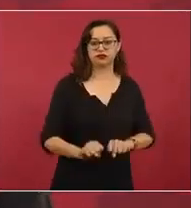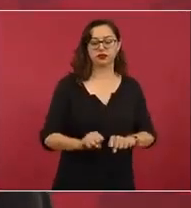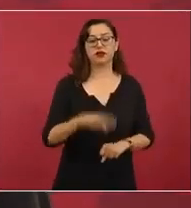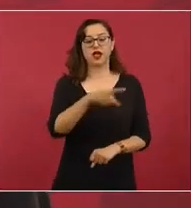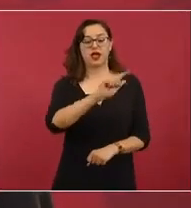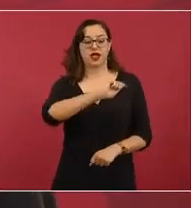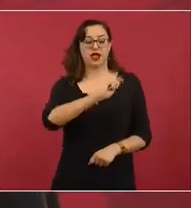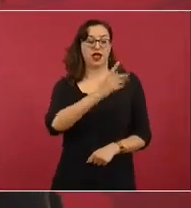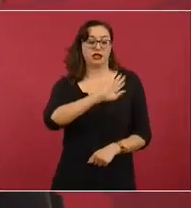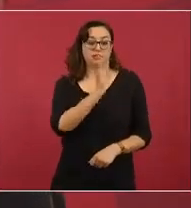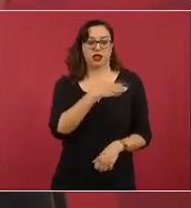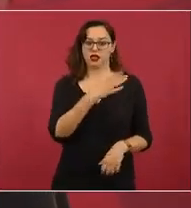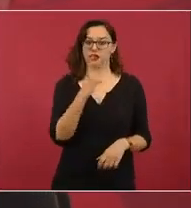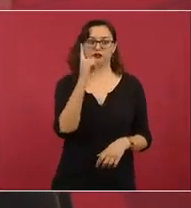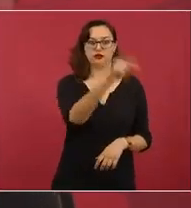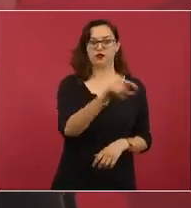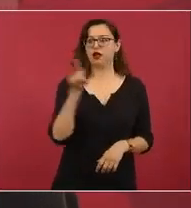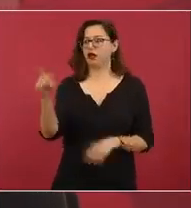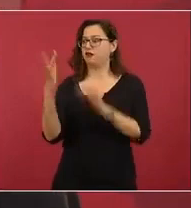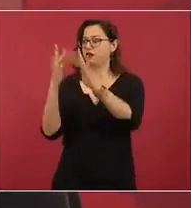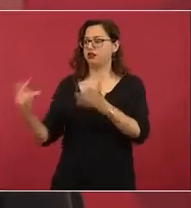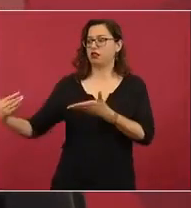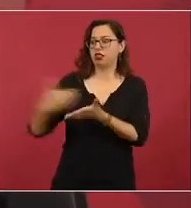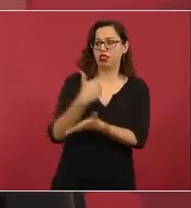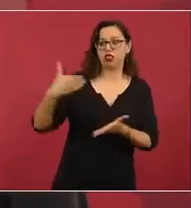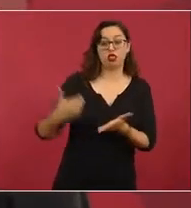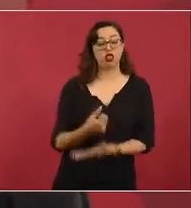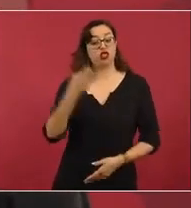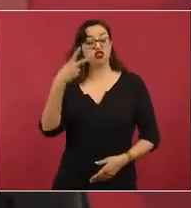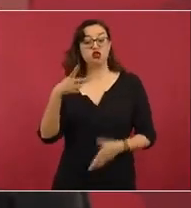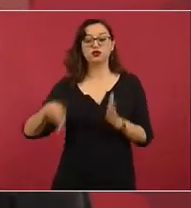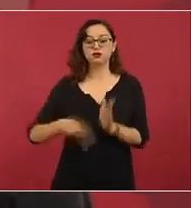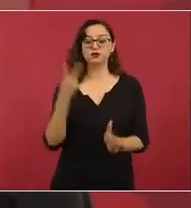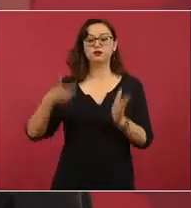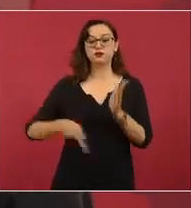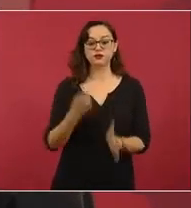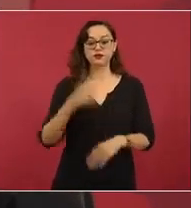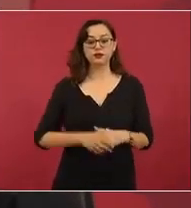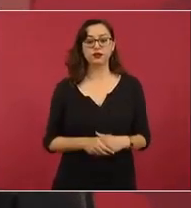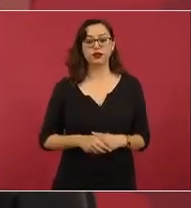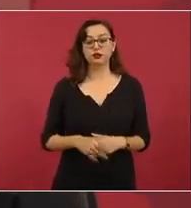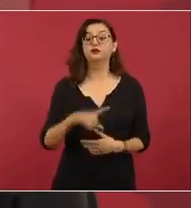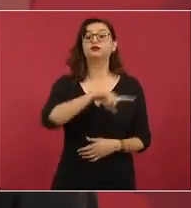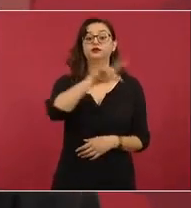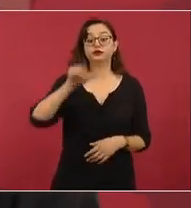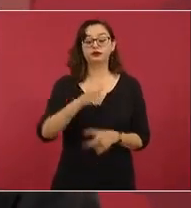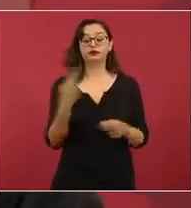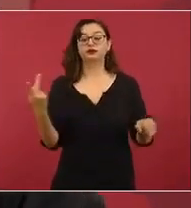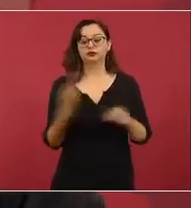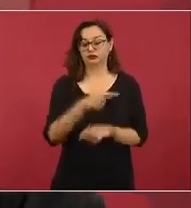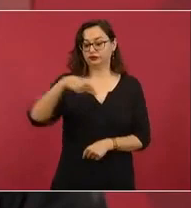a dominarnos. Y luego, pues fueron los conservadores